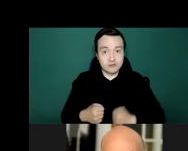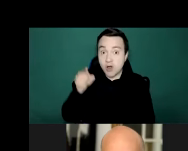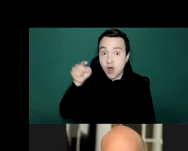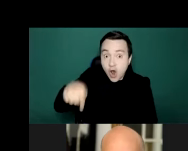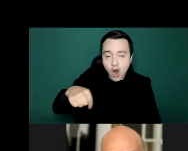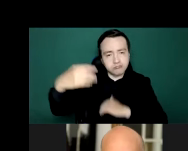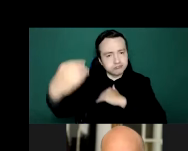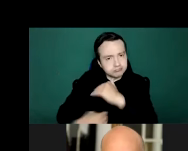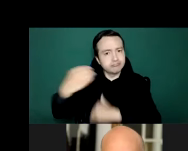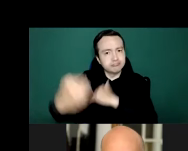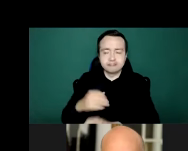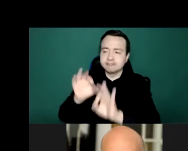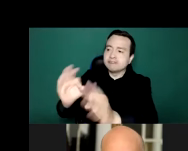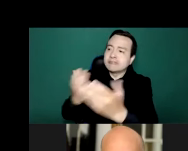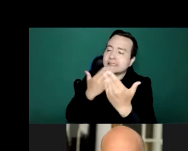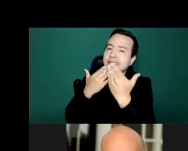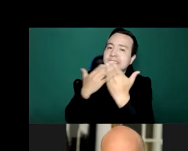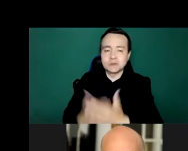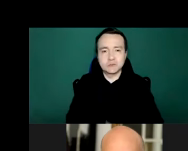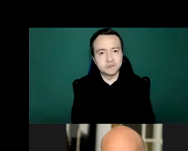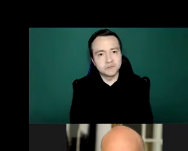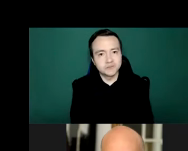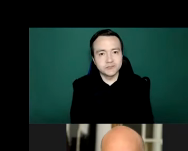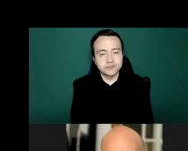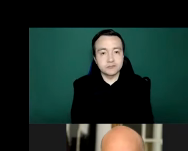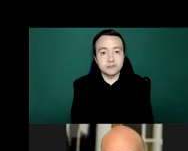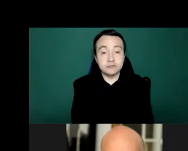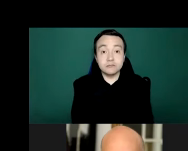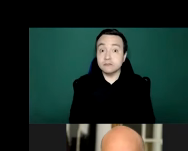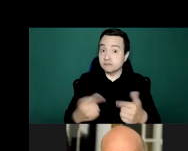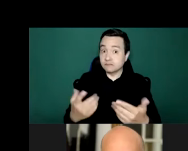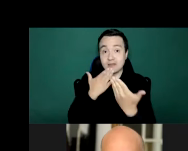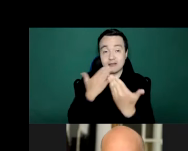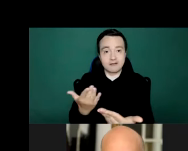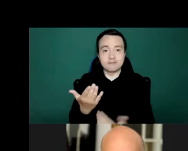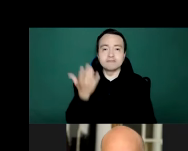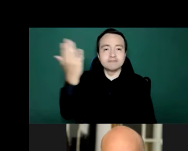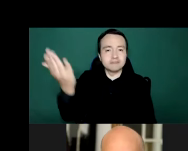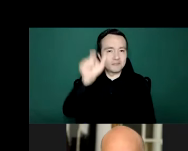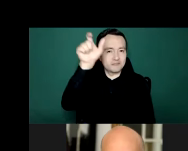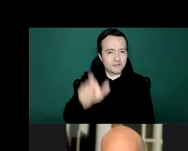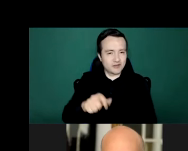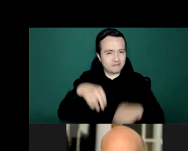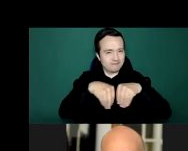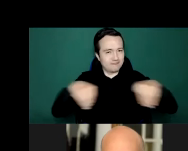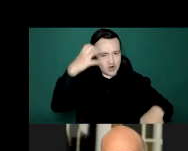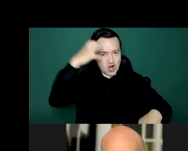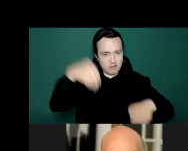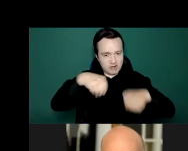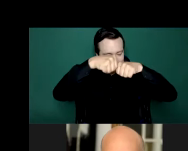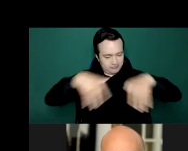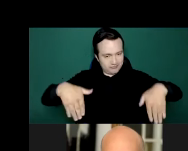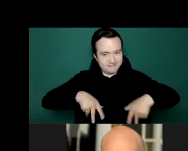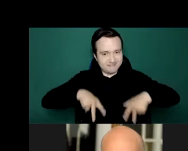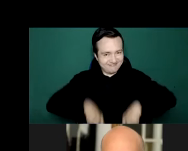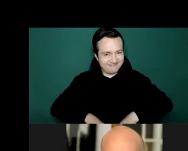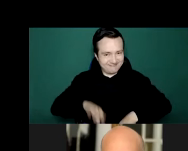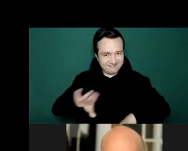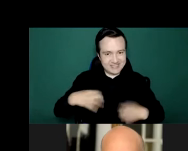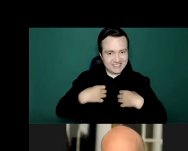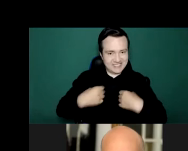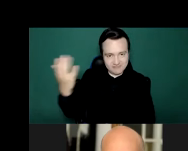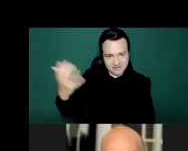sesión. Quería reconocer al ministro de Salud de Argentina, la doctora Carla Bisotti,